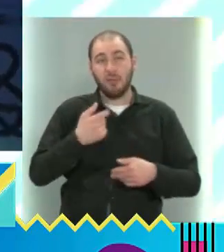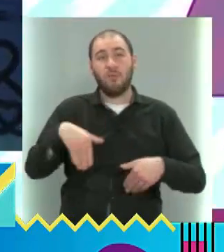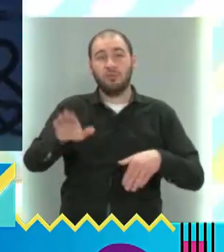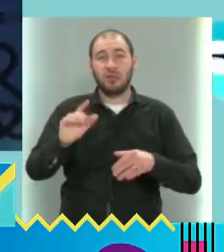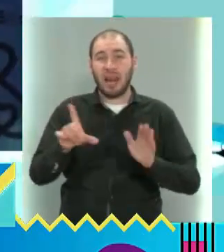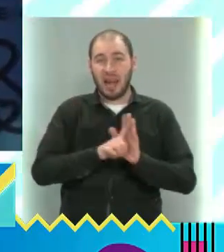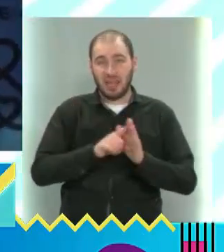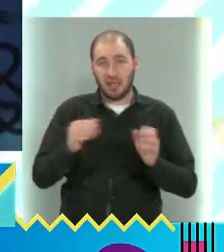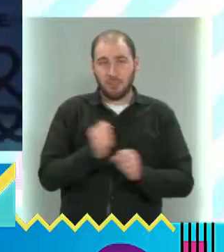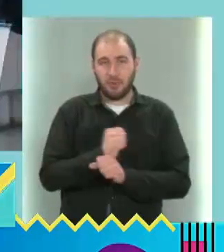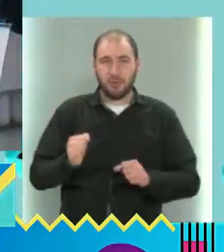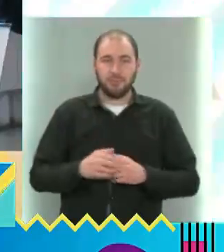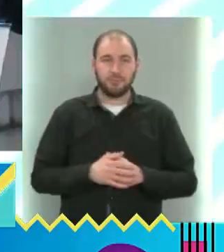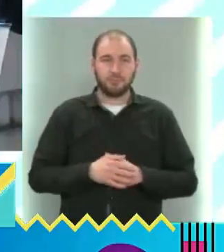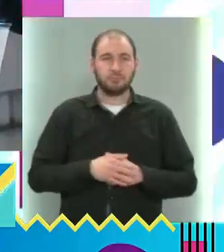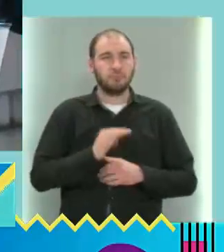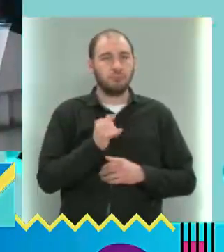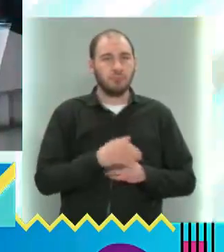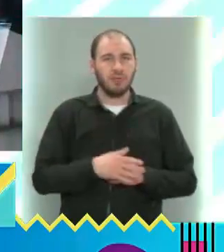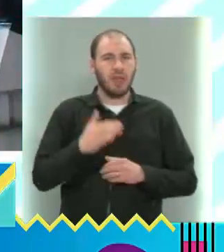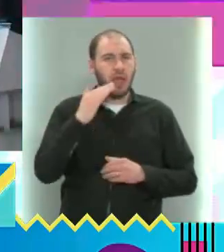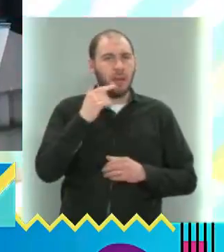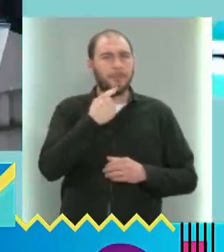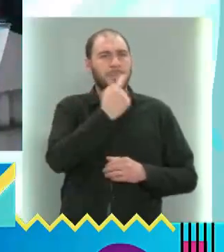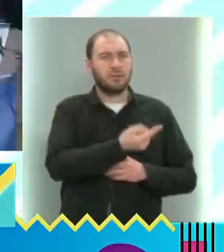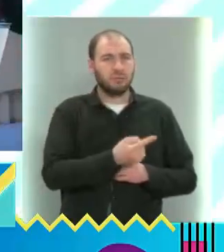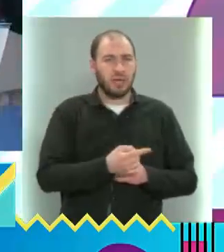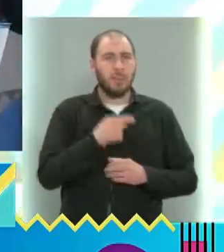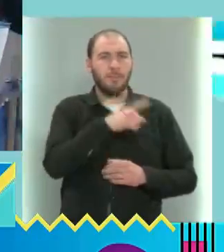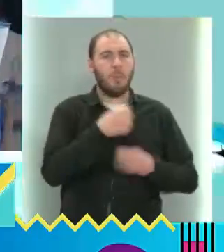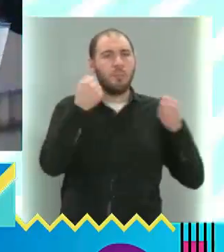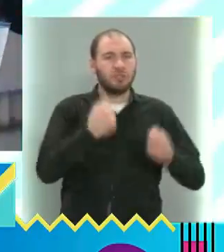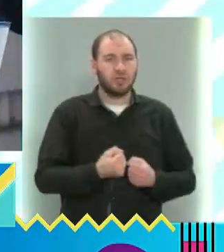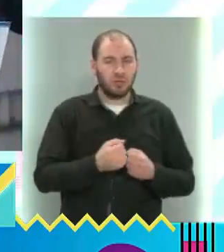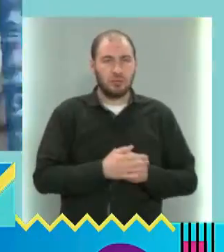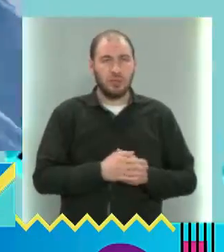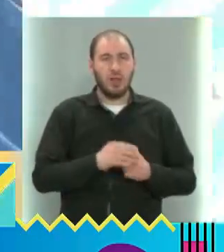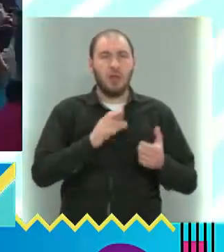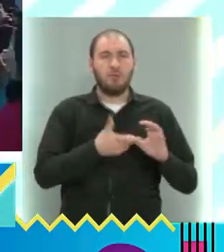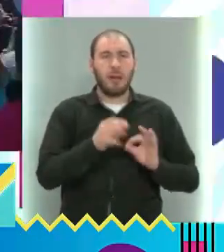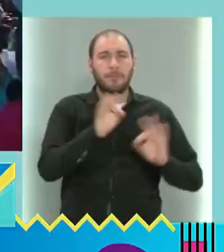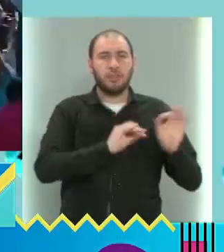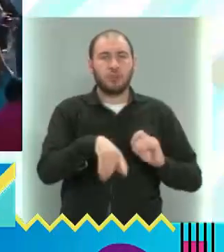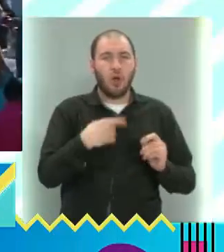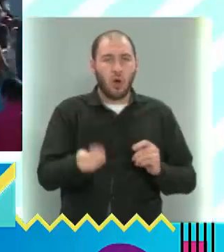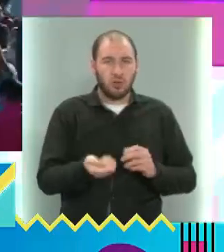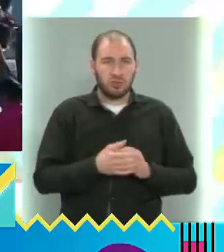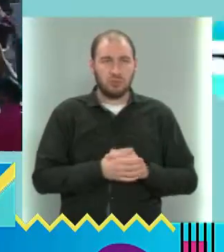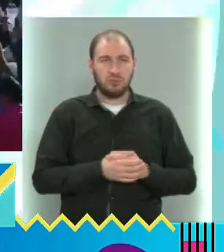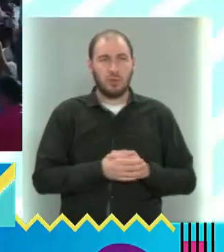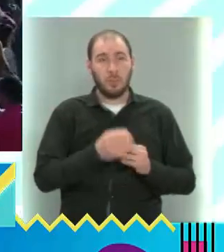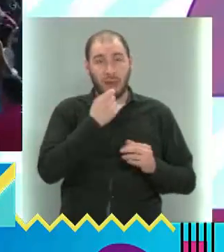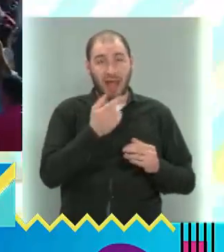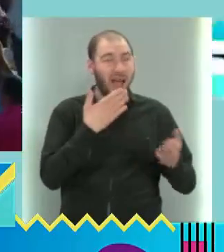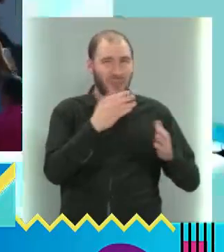que una ley así saliera. Bien. Fernando, preguntarle desde su posición, ¿qué otro tipo de proyectos que, si bien